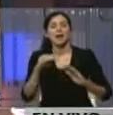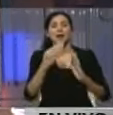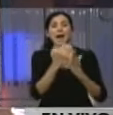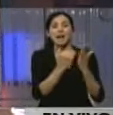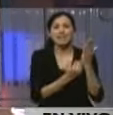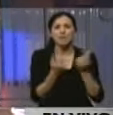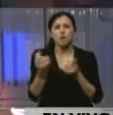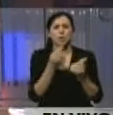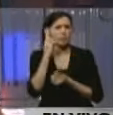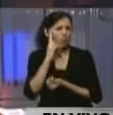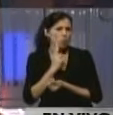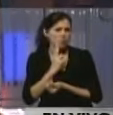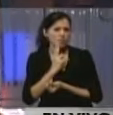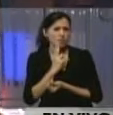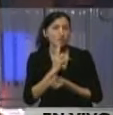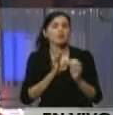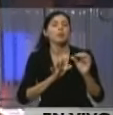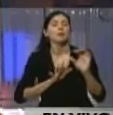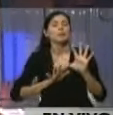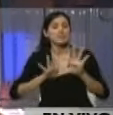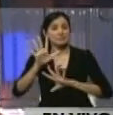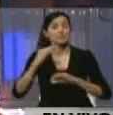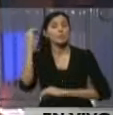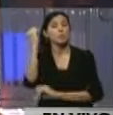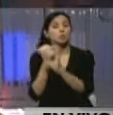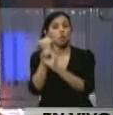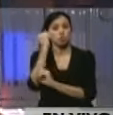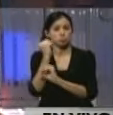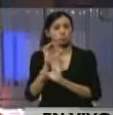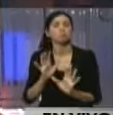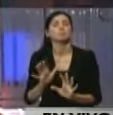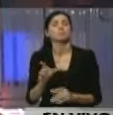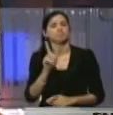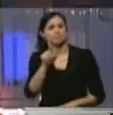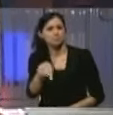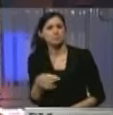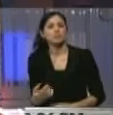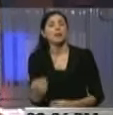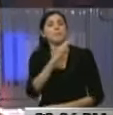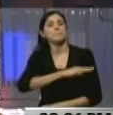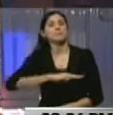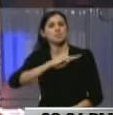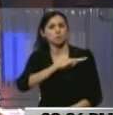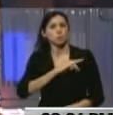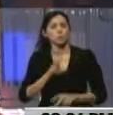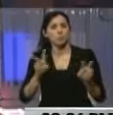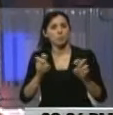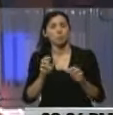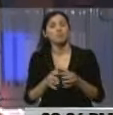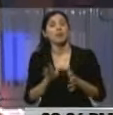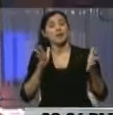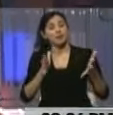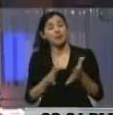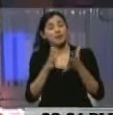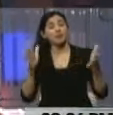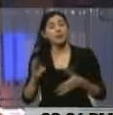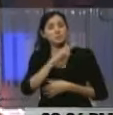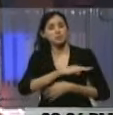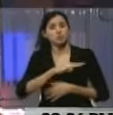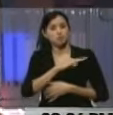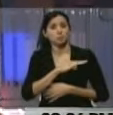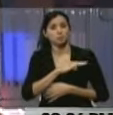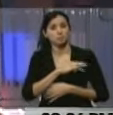bolivariana y sus 15 motores. En el marco de la gran misión, abastecimiento soberano, 6 días